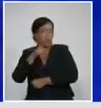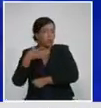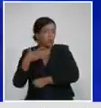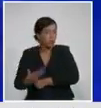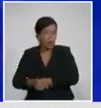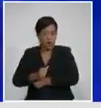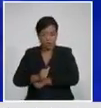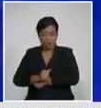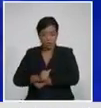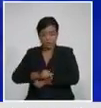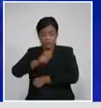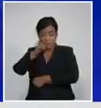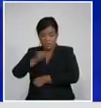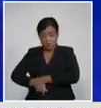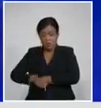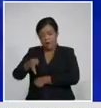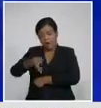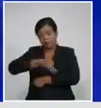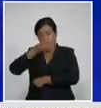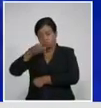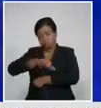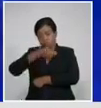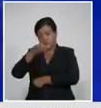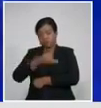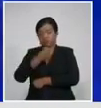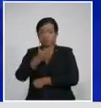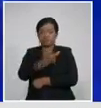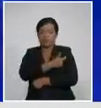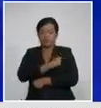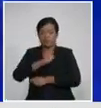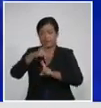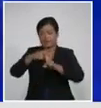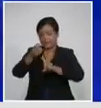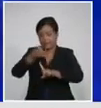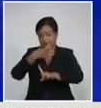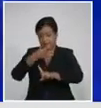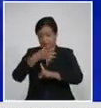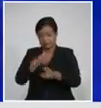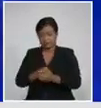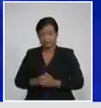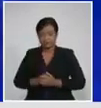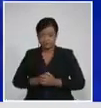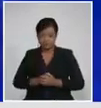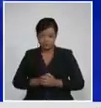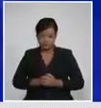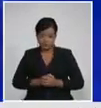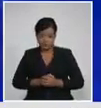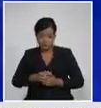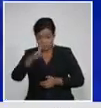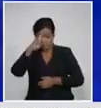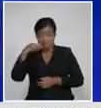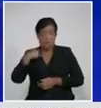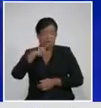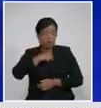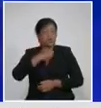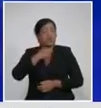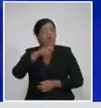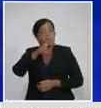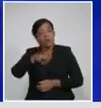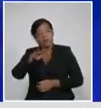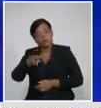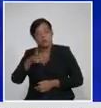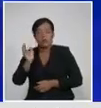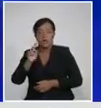que declarar en primer lugar que está recibiendo ese tratamiento. Ahora, y los médicos evaluarán con el